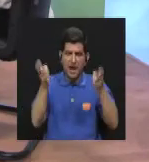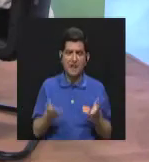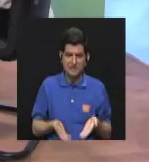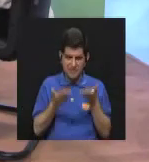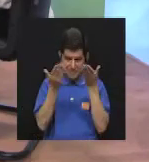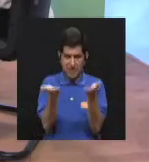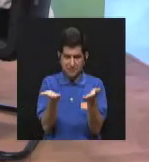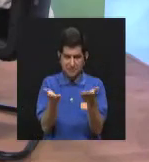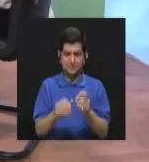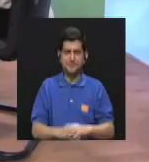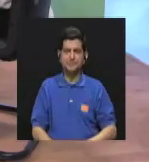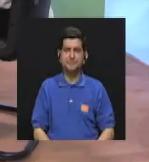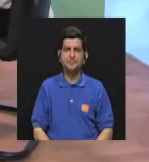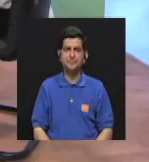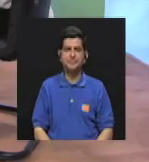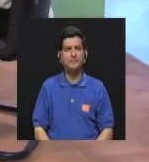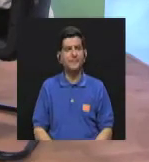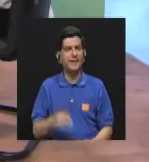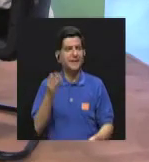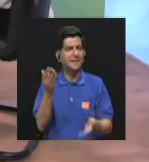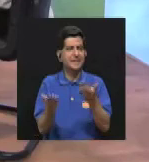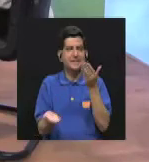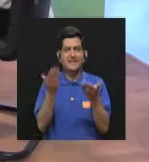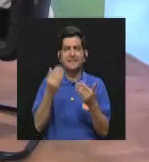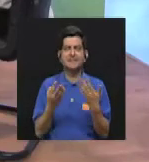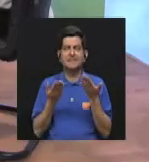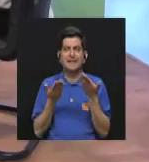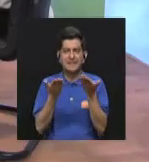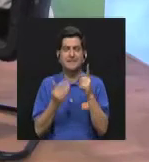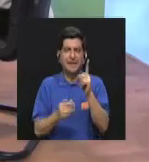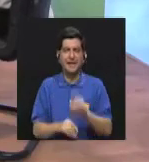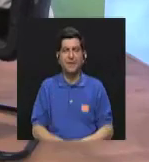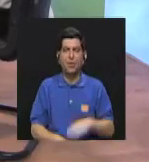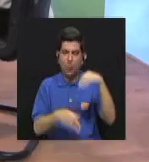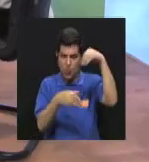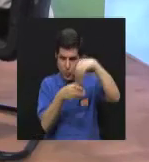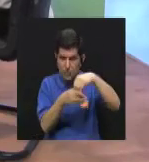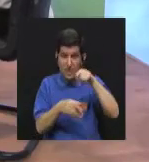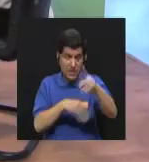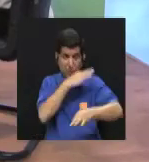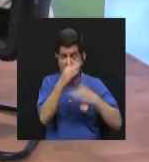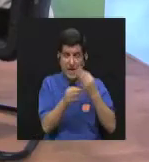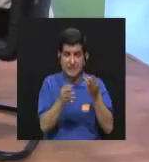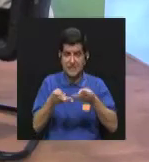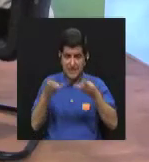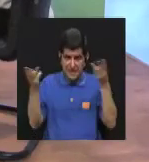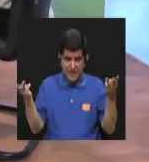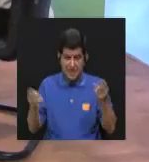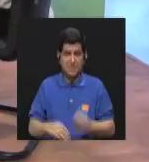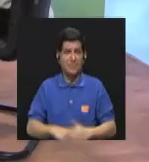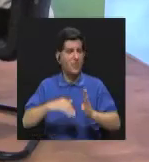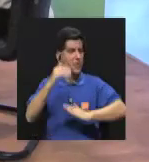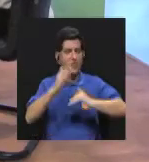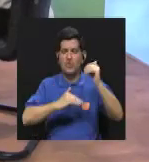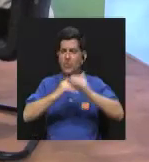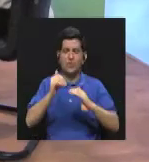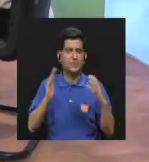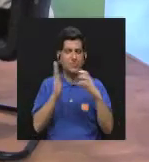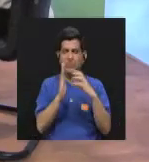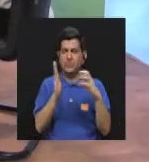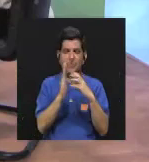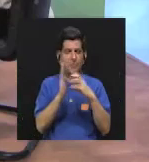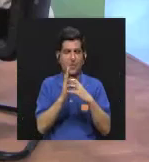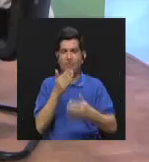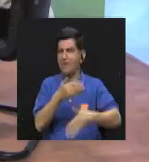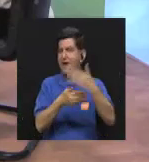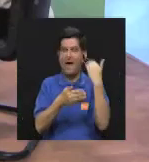¿verdad? Un poco para darle un cuerpo. Claro. Este tipo de materiales no construye un guión antes, o sea, yo no tengo un